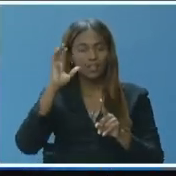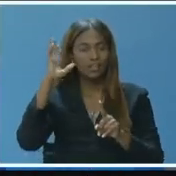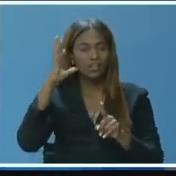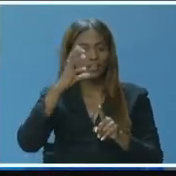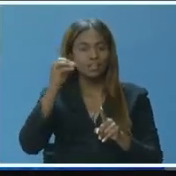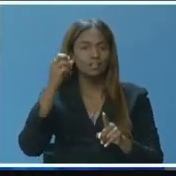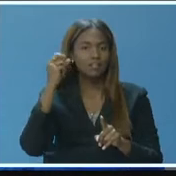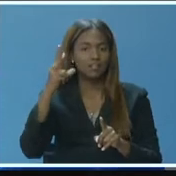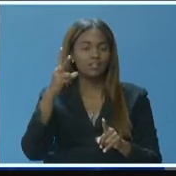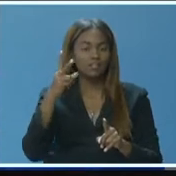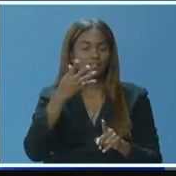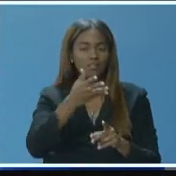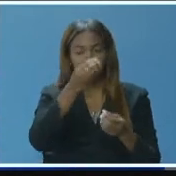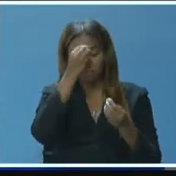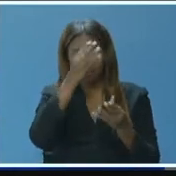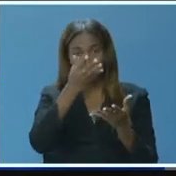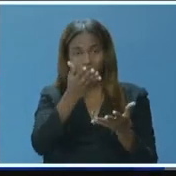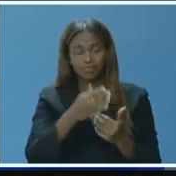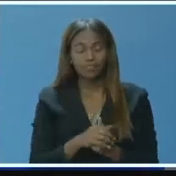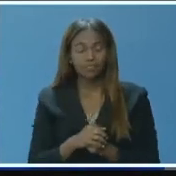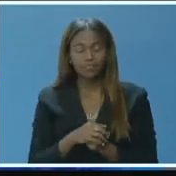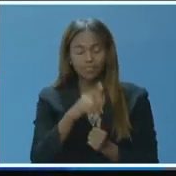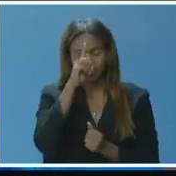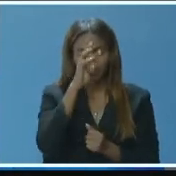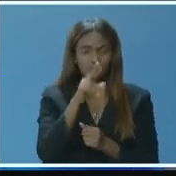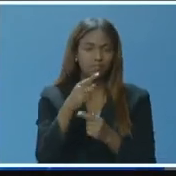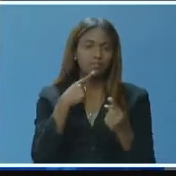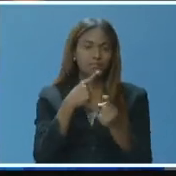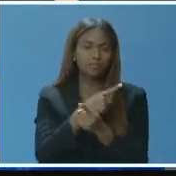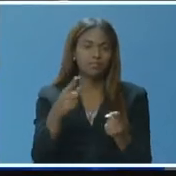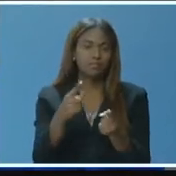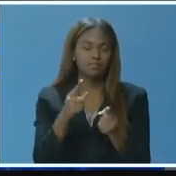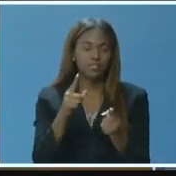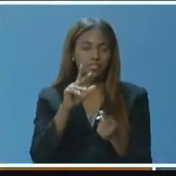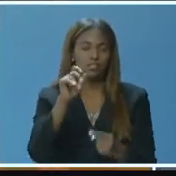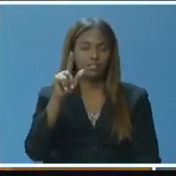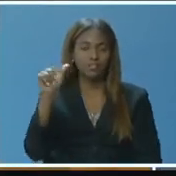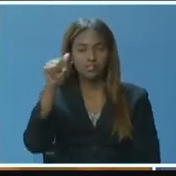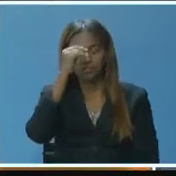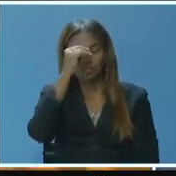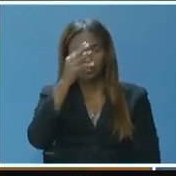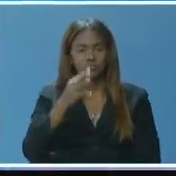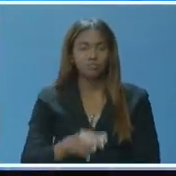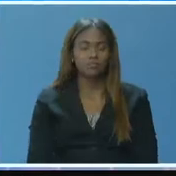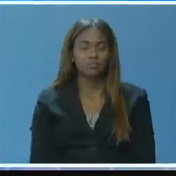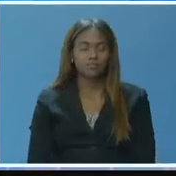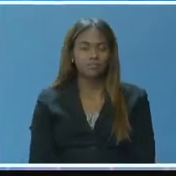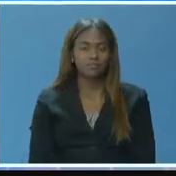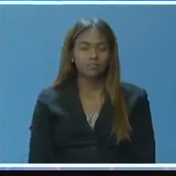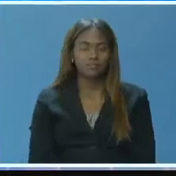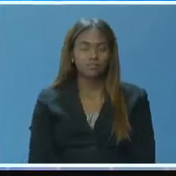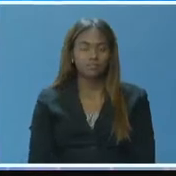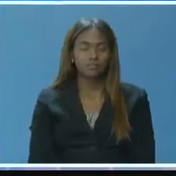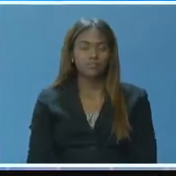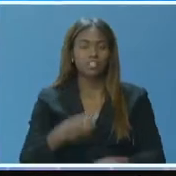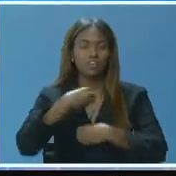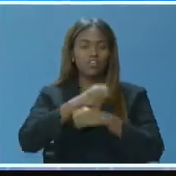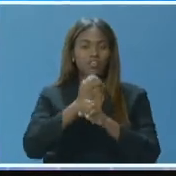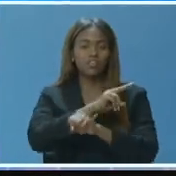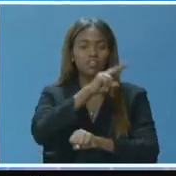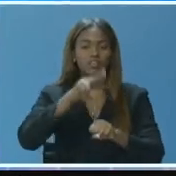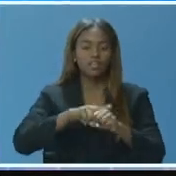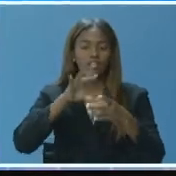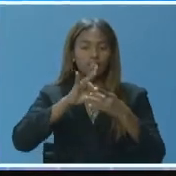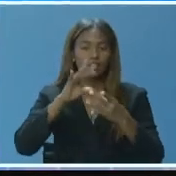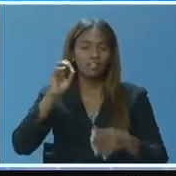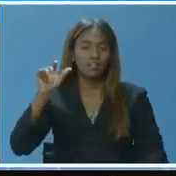de Radio y Televisión. Para 4RD Noticias, Laura Guzmán Sirí. La Oficina Nacional de